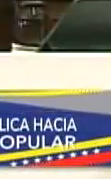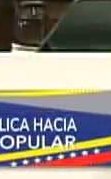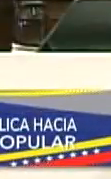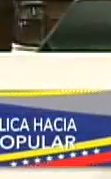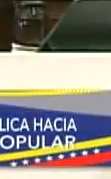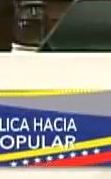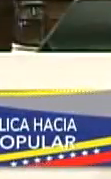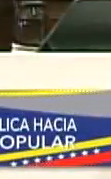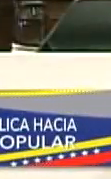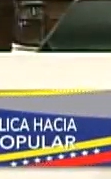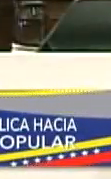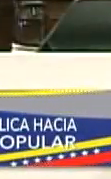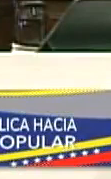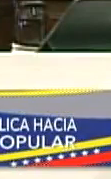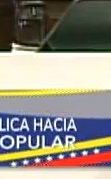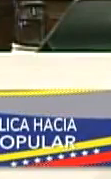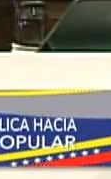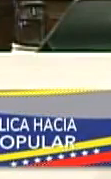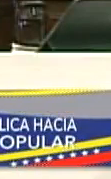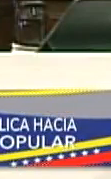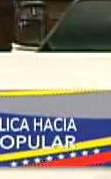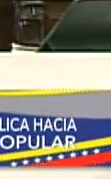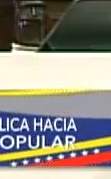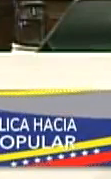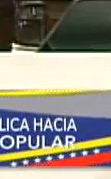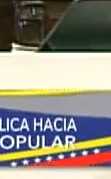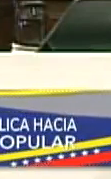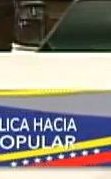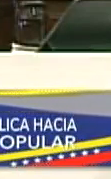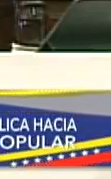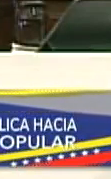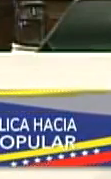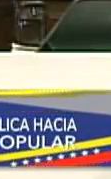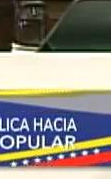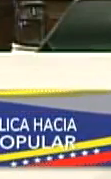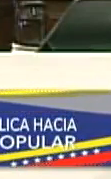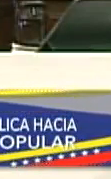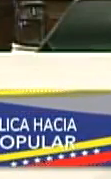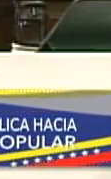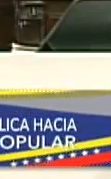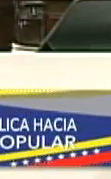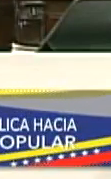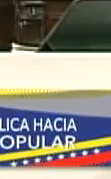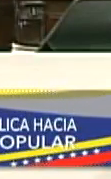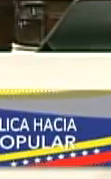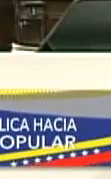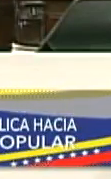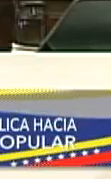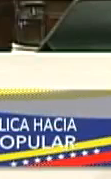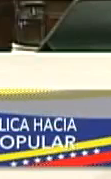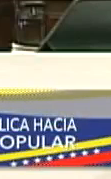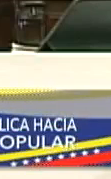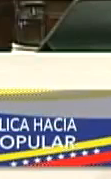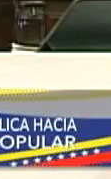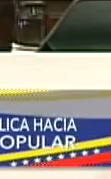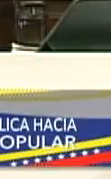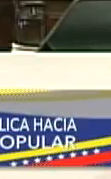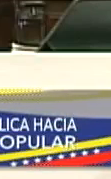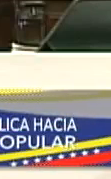Alemán, Ricardo Molina, Rodolfo Crespo, Carlos Mogollón y Nancy Asensio. Correcto. No, y... Y Nancy Asensio del